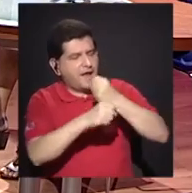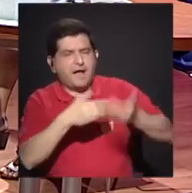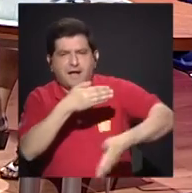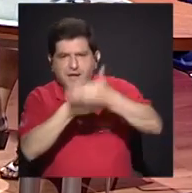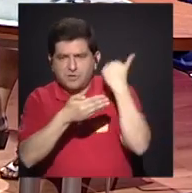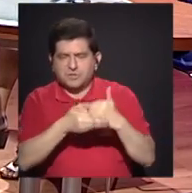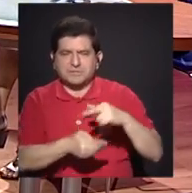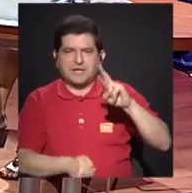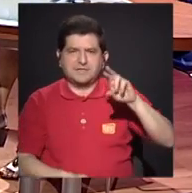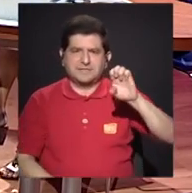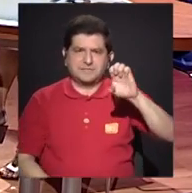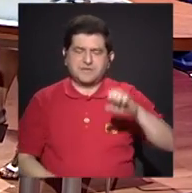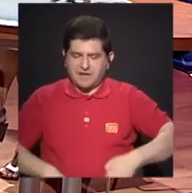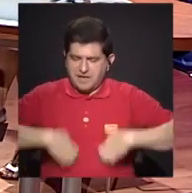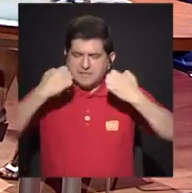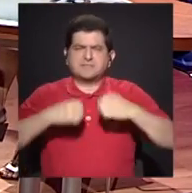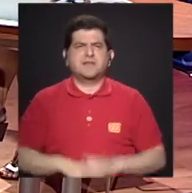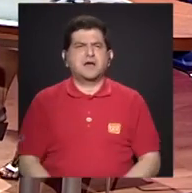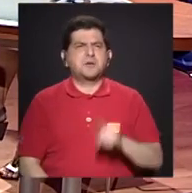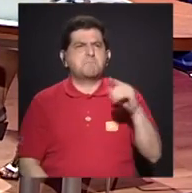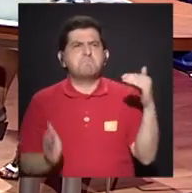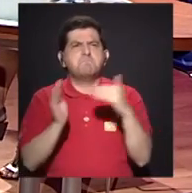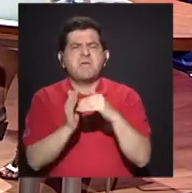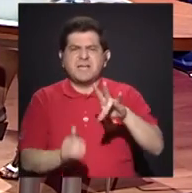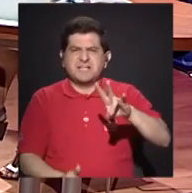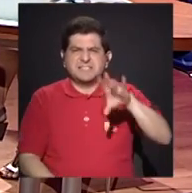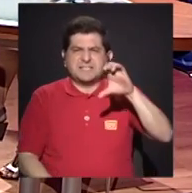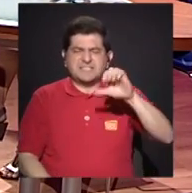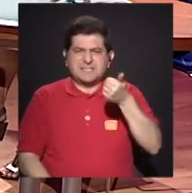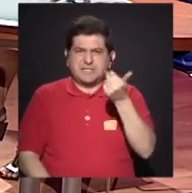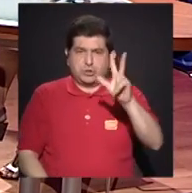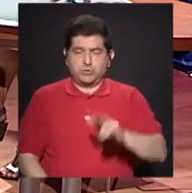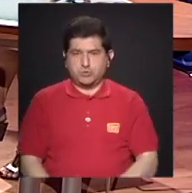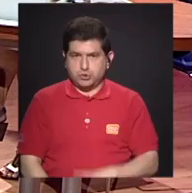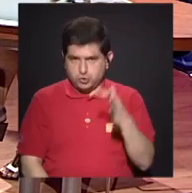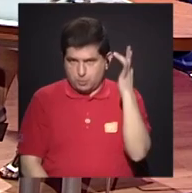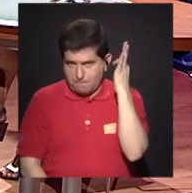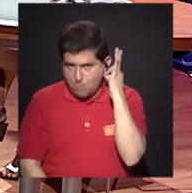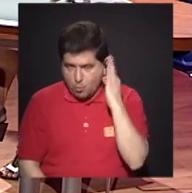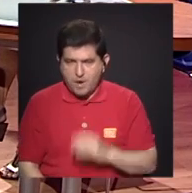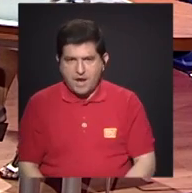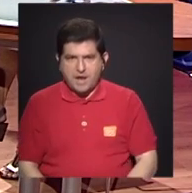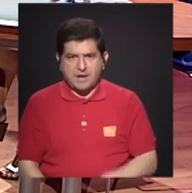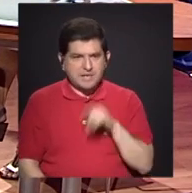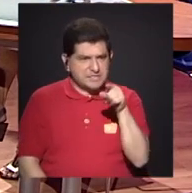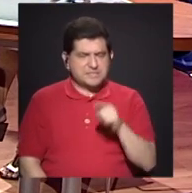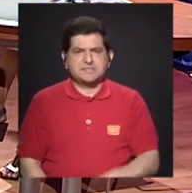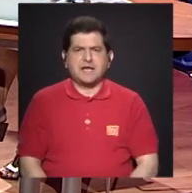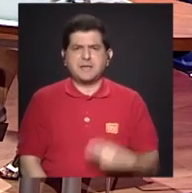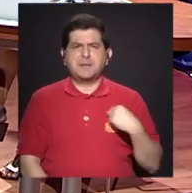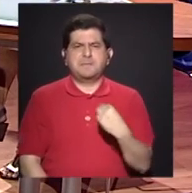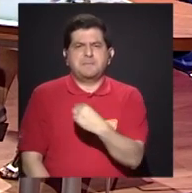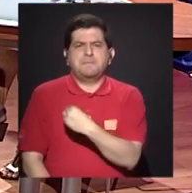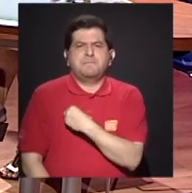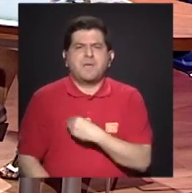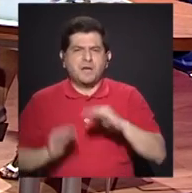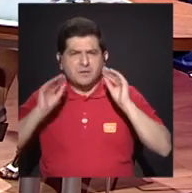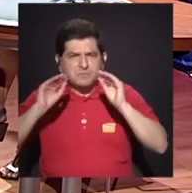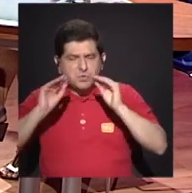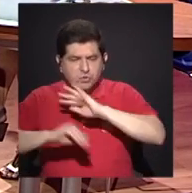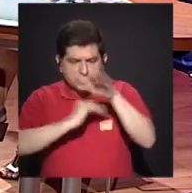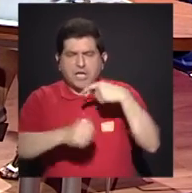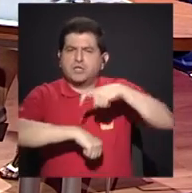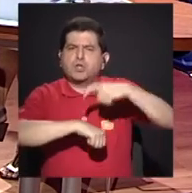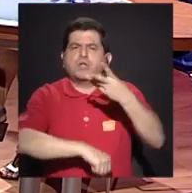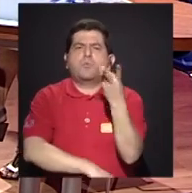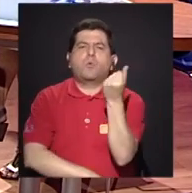existe la Real Academia? 1713. ¿Cuántas mujeres han sido académicas de la RAE durante todo este